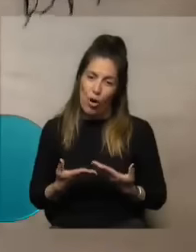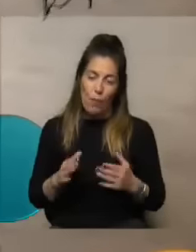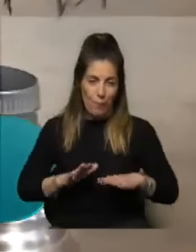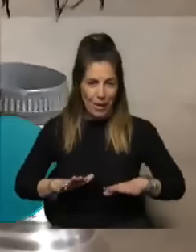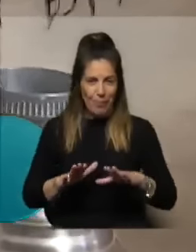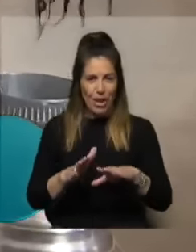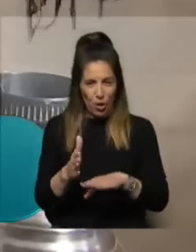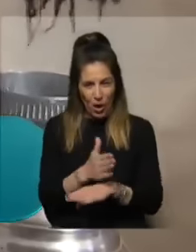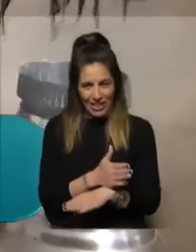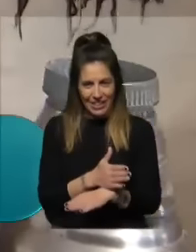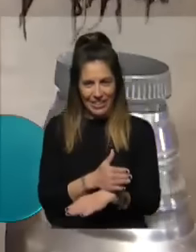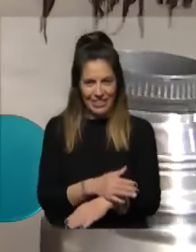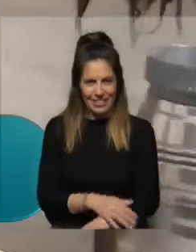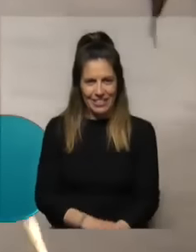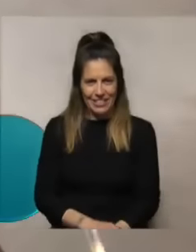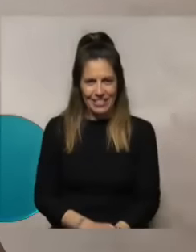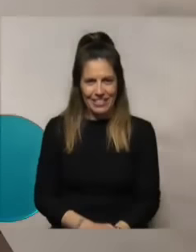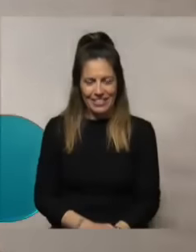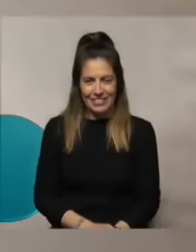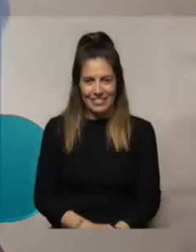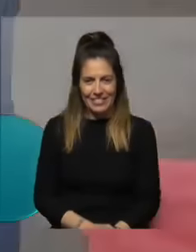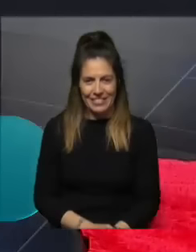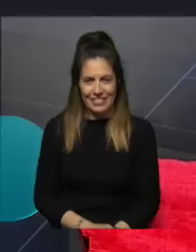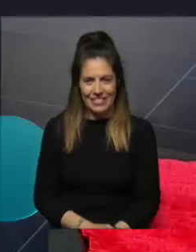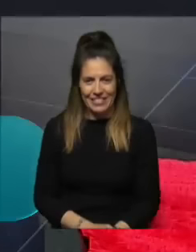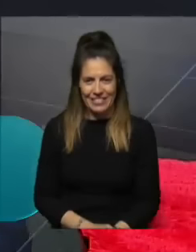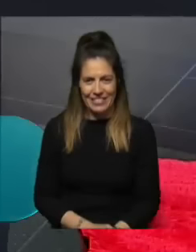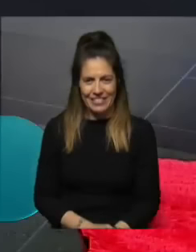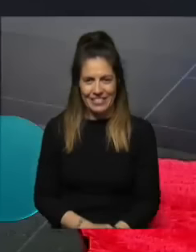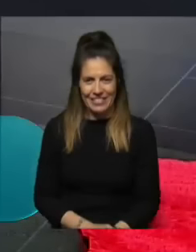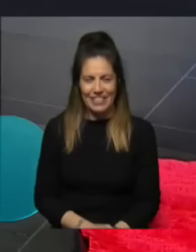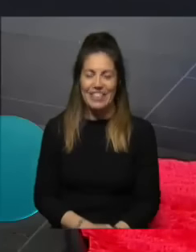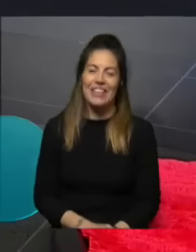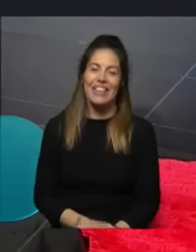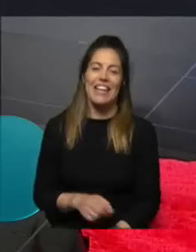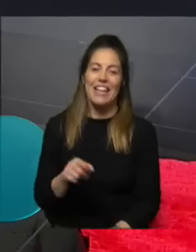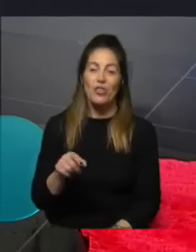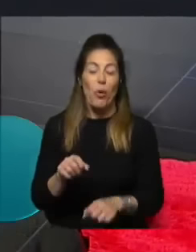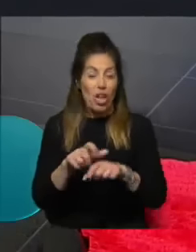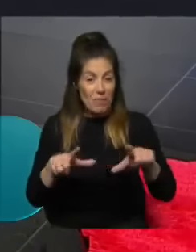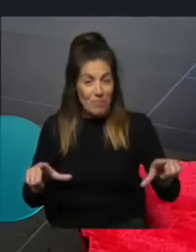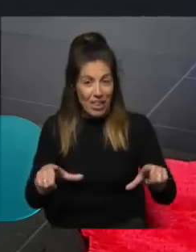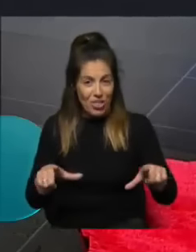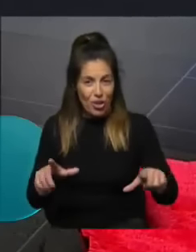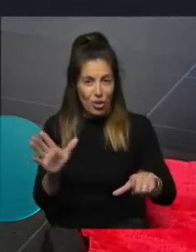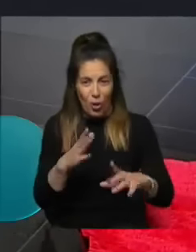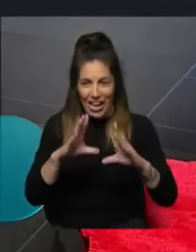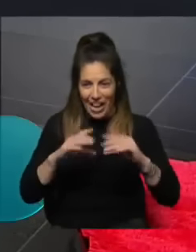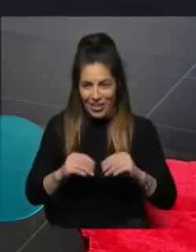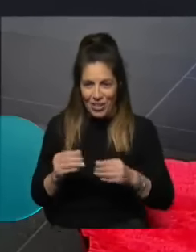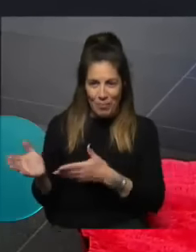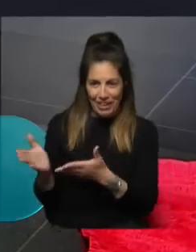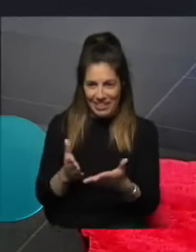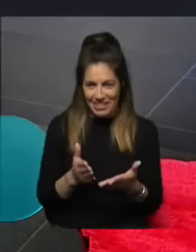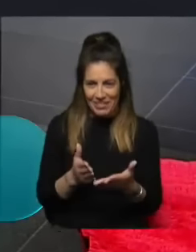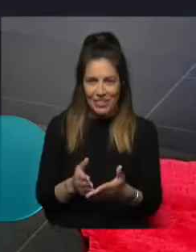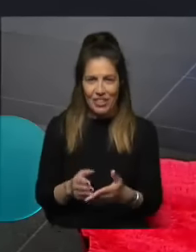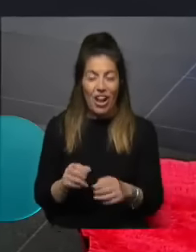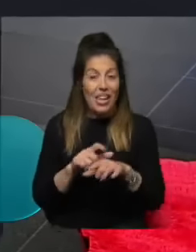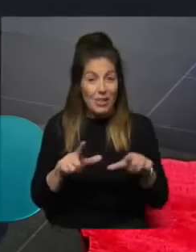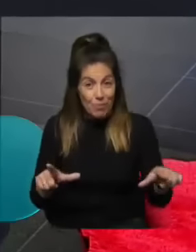más temprano. Decime claro, la verdad que estuvo limpiando toda la noche para recibirlos a ustedes. Claro. Yo no puedo creer que tenga tan prolija la casa. Mucho